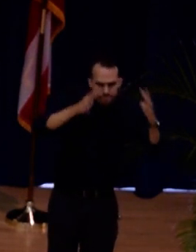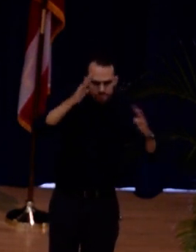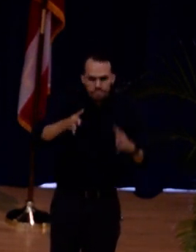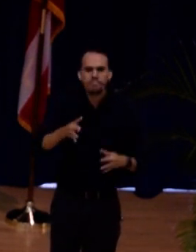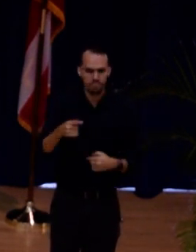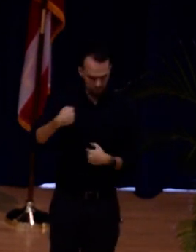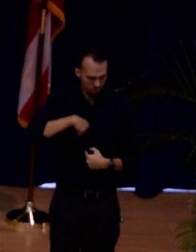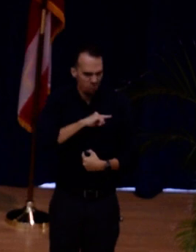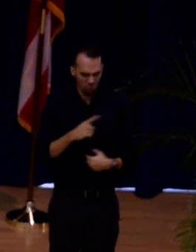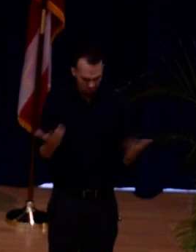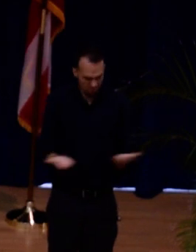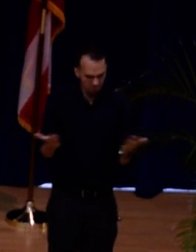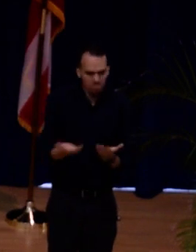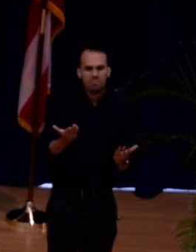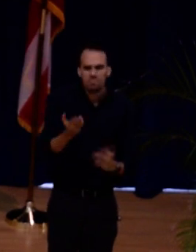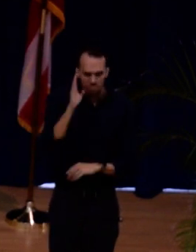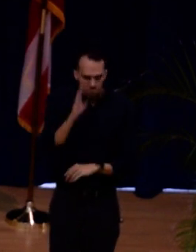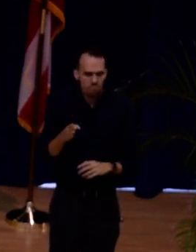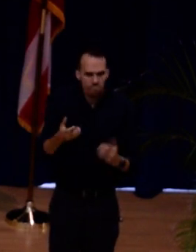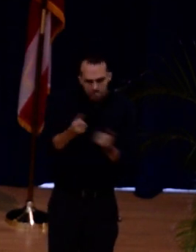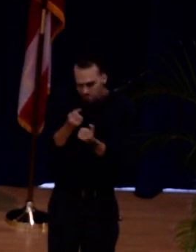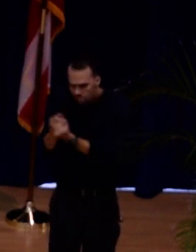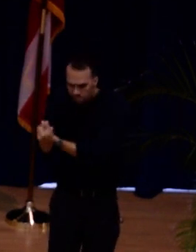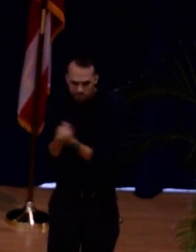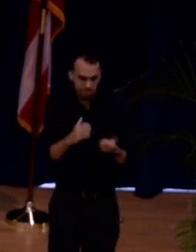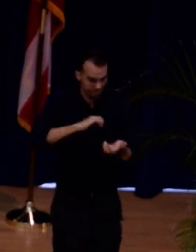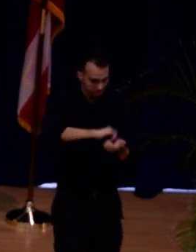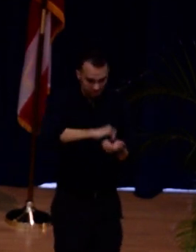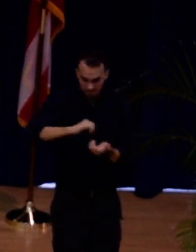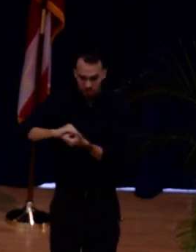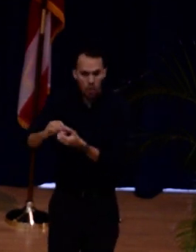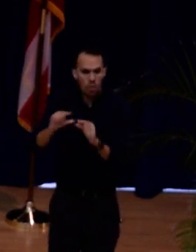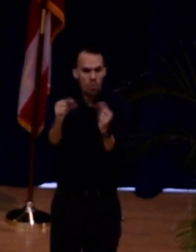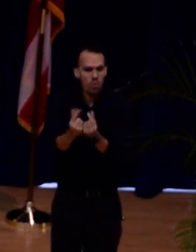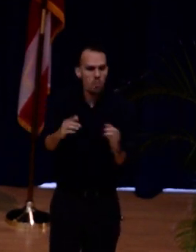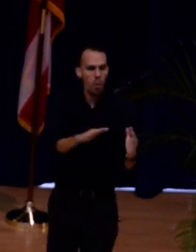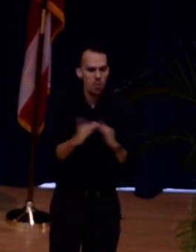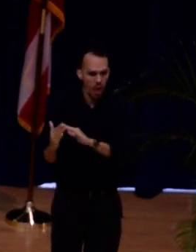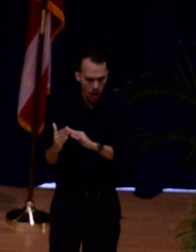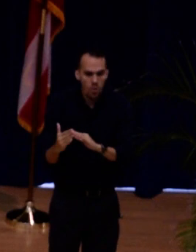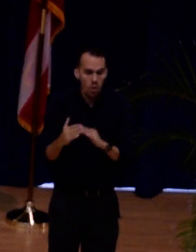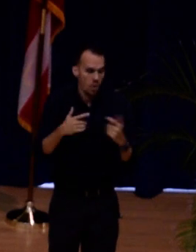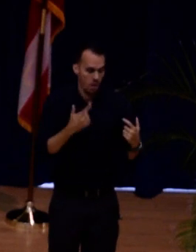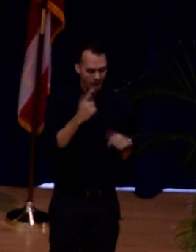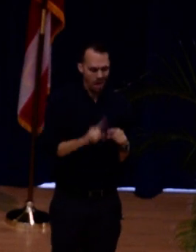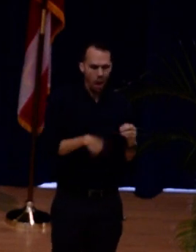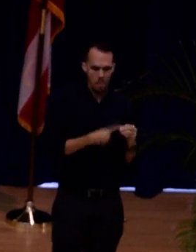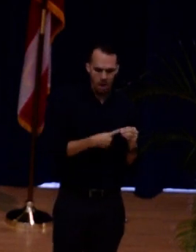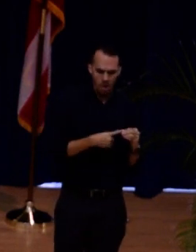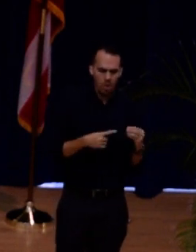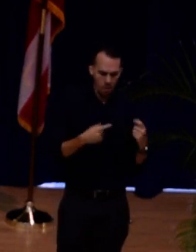de interacciones y participación y colaboración con grupos comunitarios. Y en el tema energético, ¿verdad? Ha